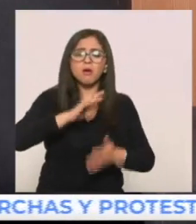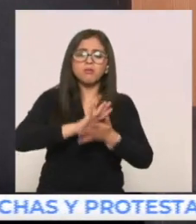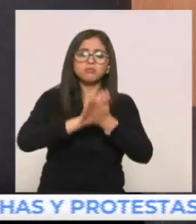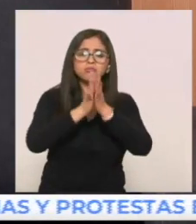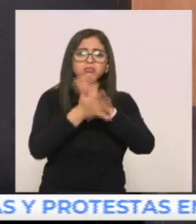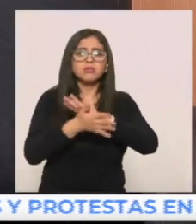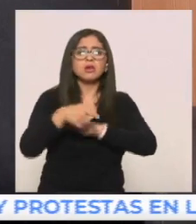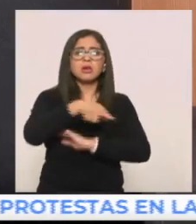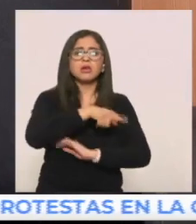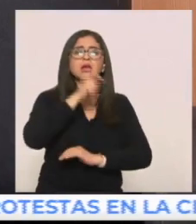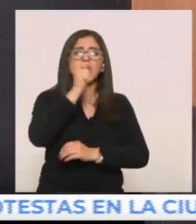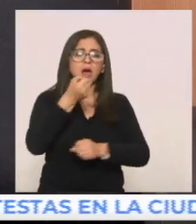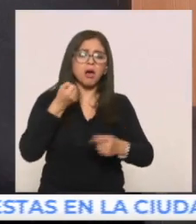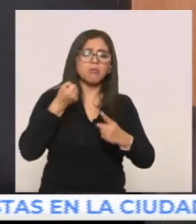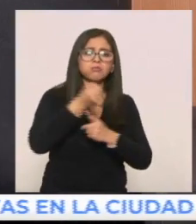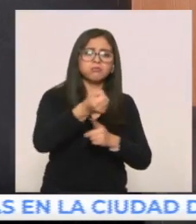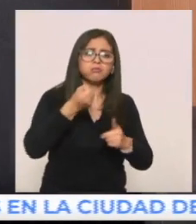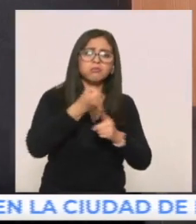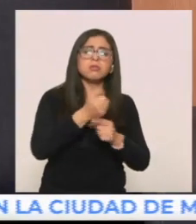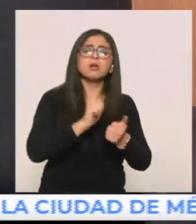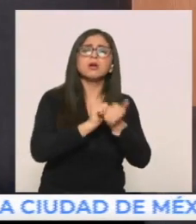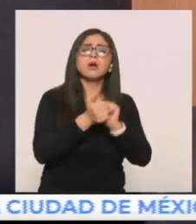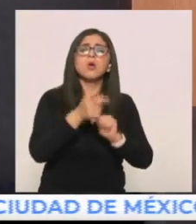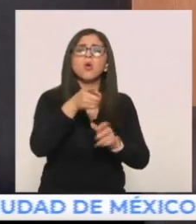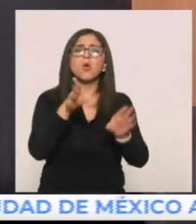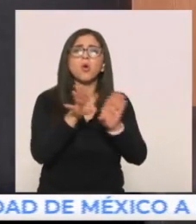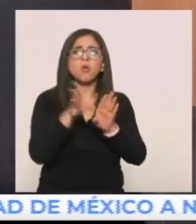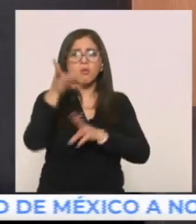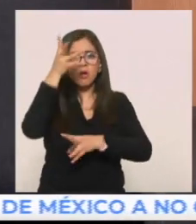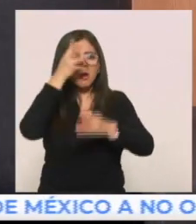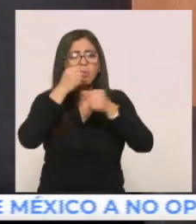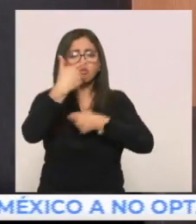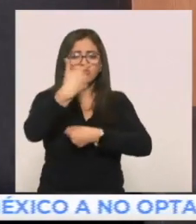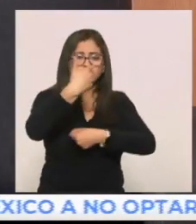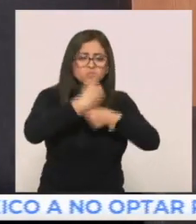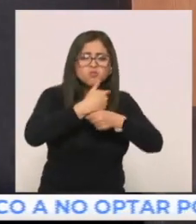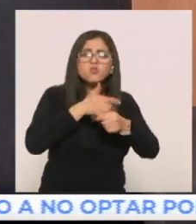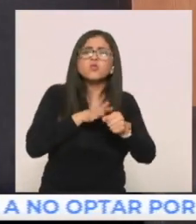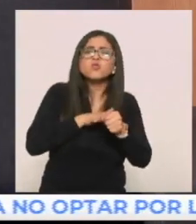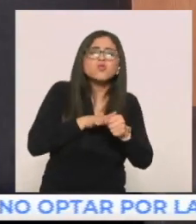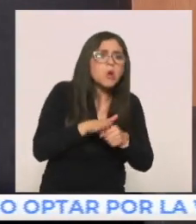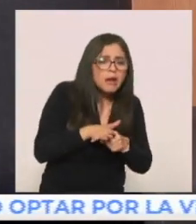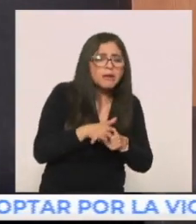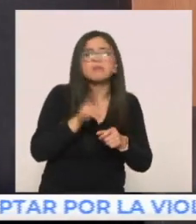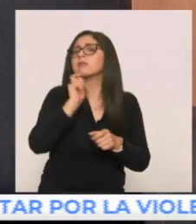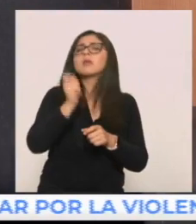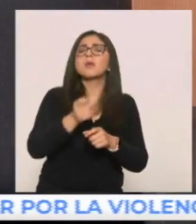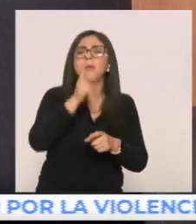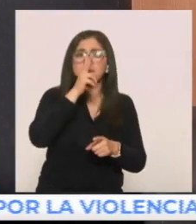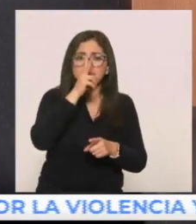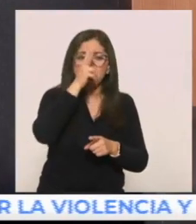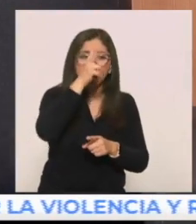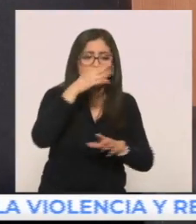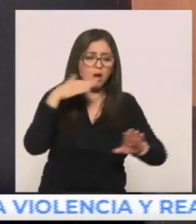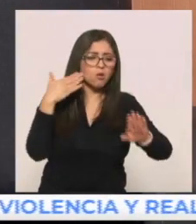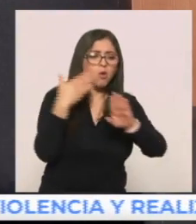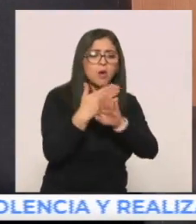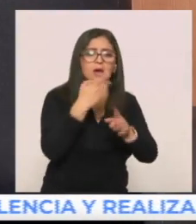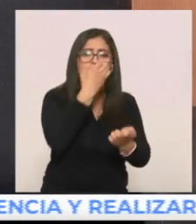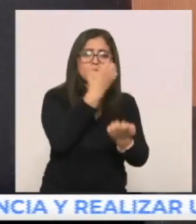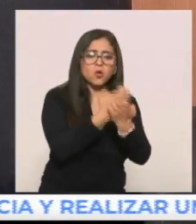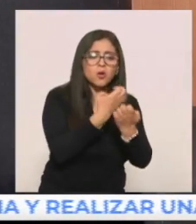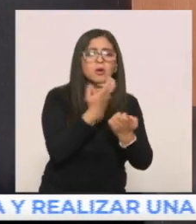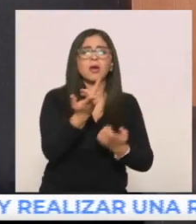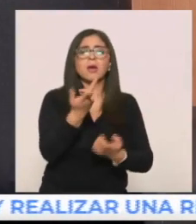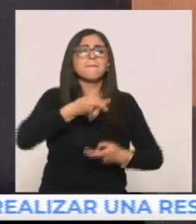estás ejerciendo tú a partir de los aprendizajes. ¿Cuáles son? Identifica qué es violencia económica, violencia verbal, violencia